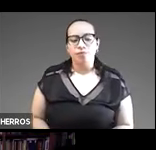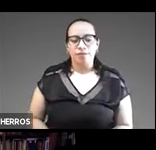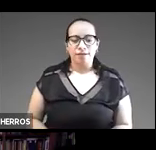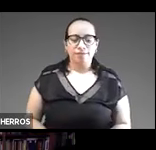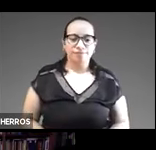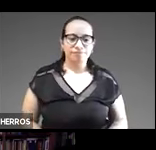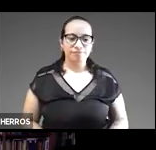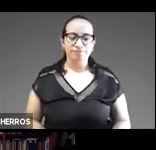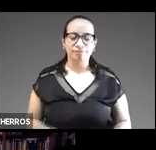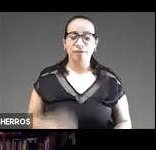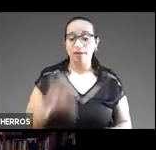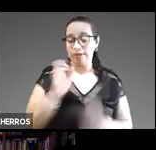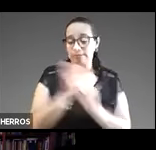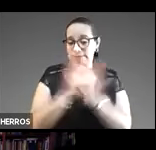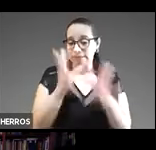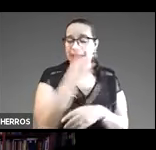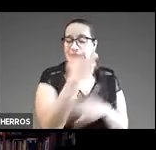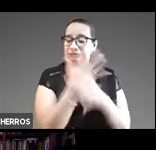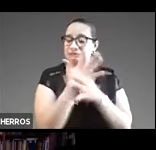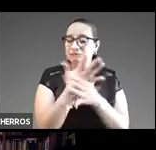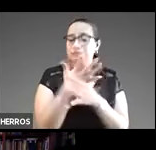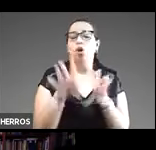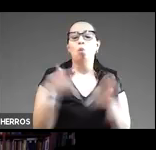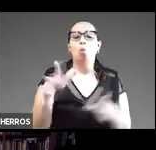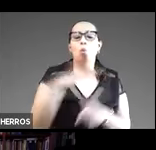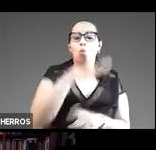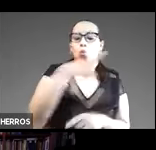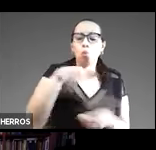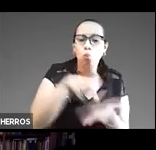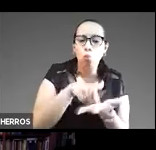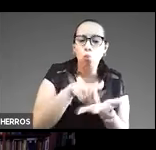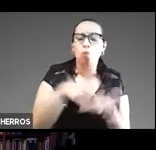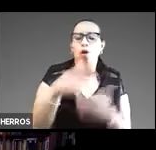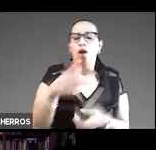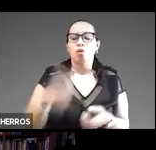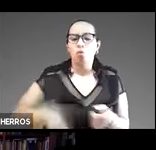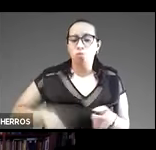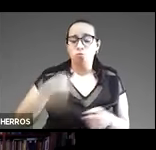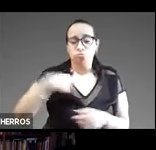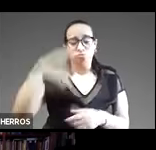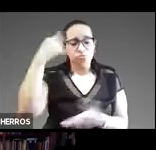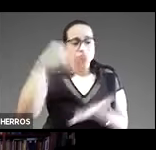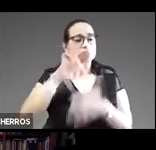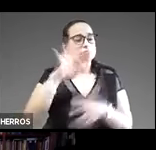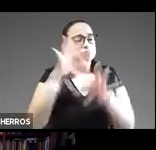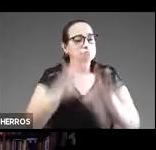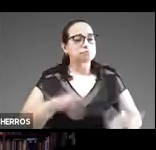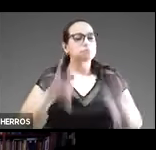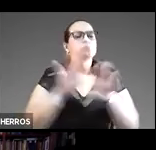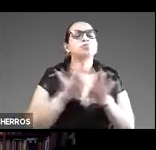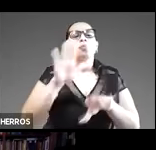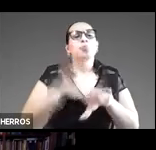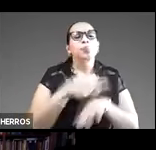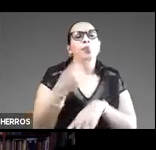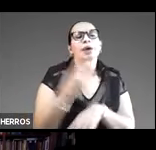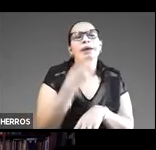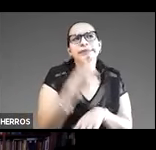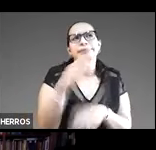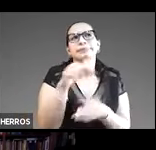Claro, esto que decías del espacio público me parece que es importantísimo, porque además el espacio público